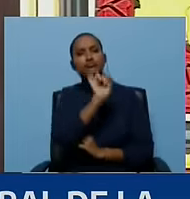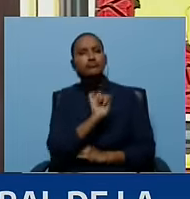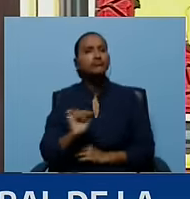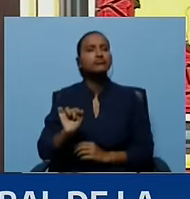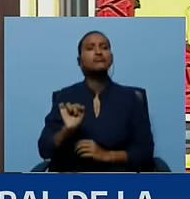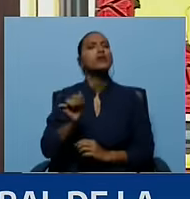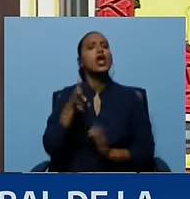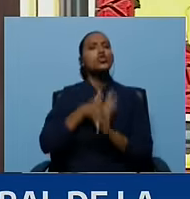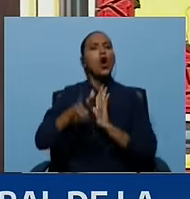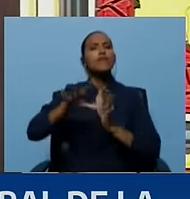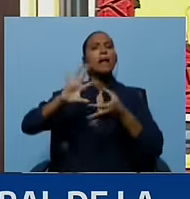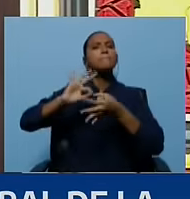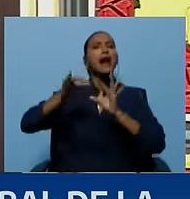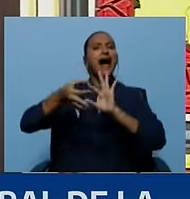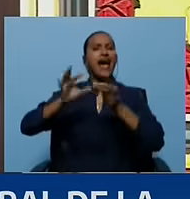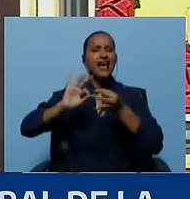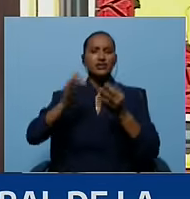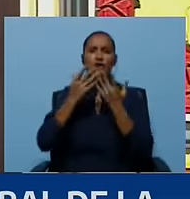Paraíso.